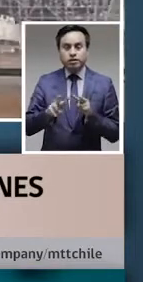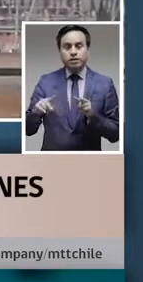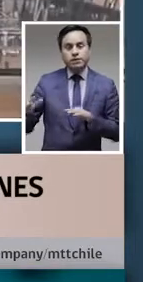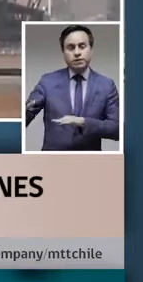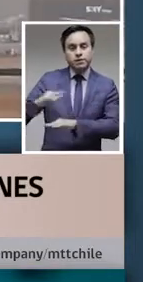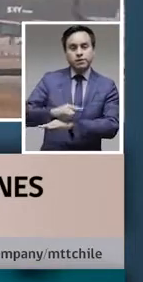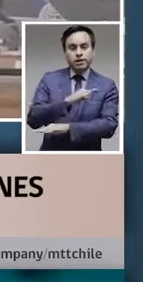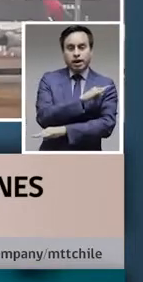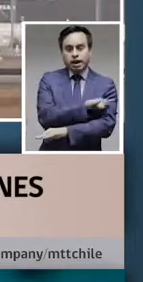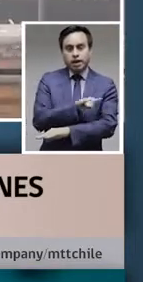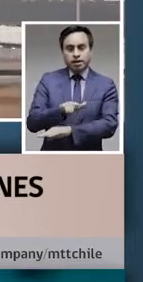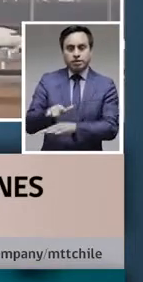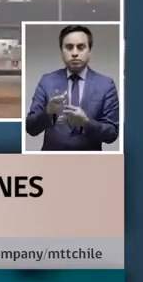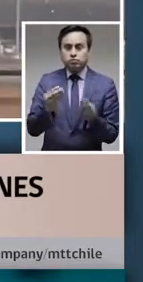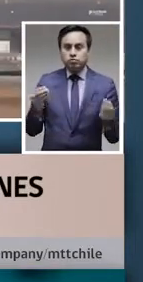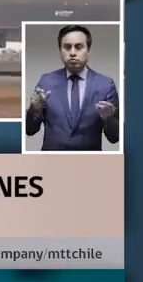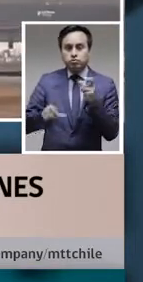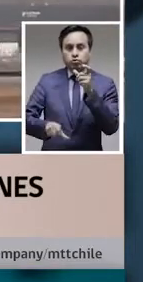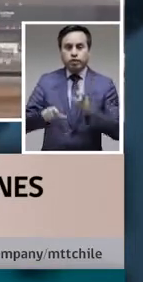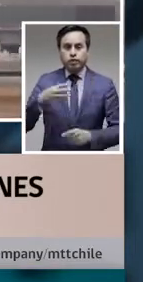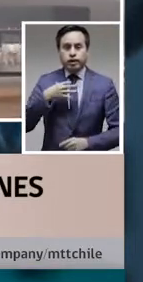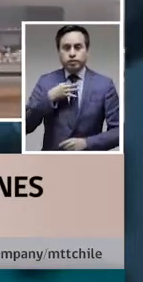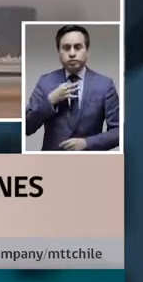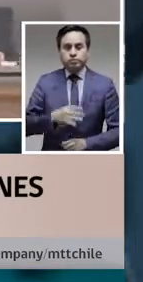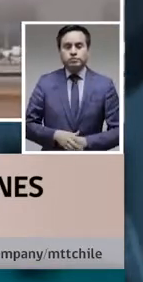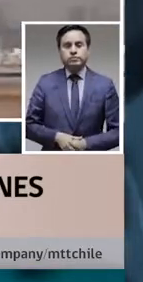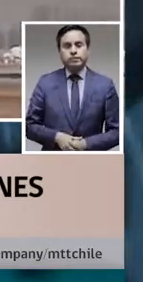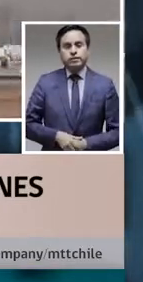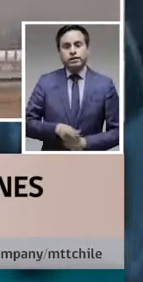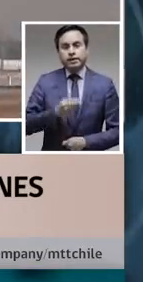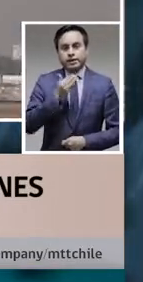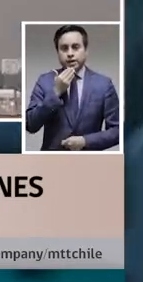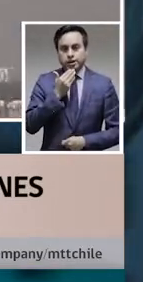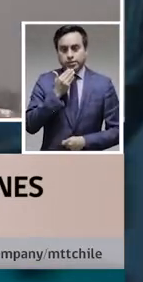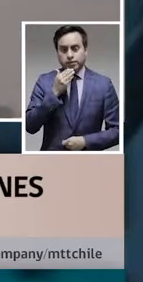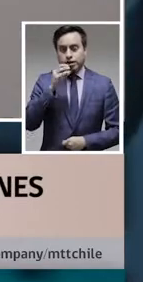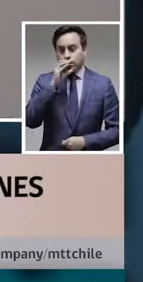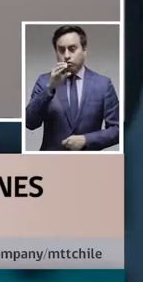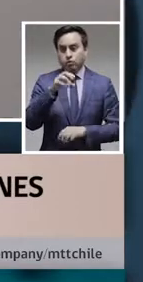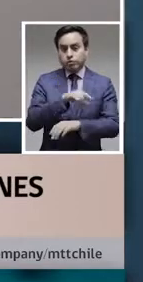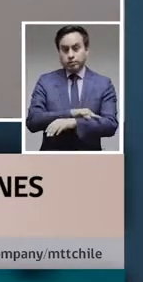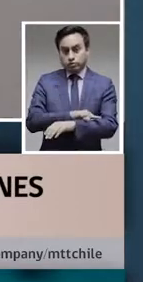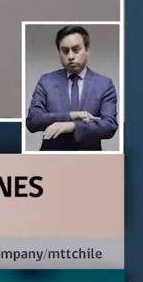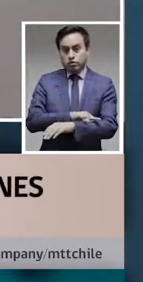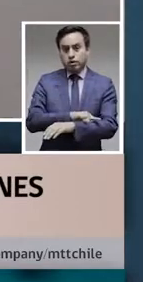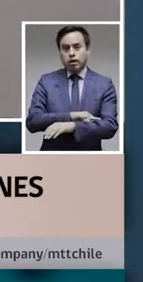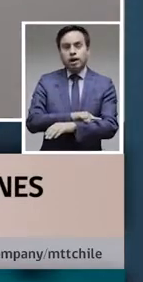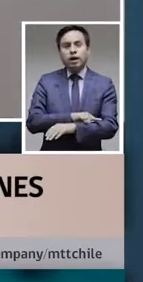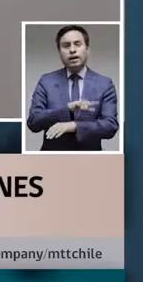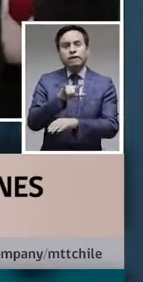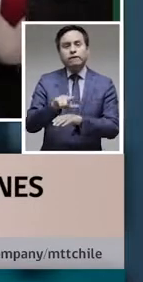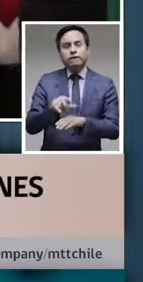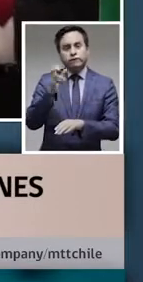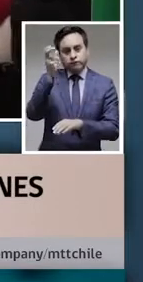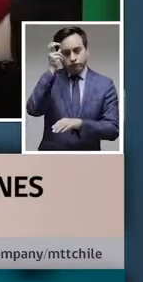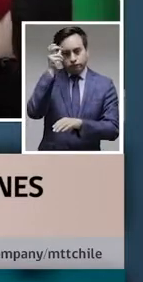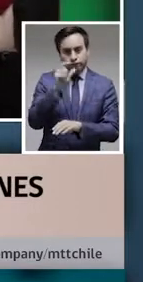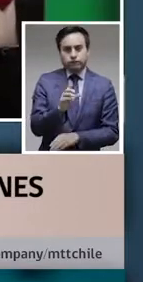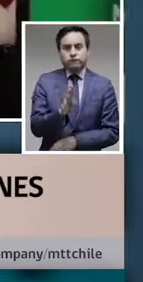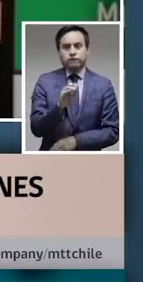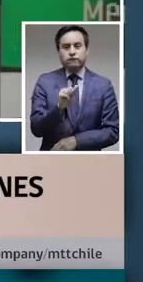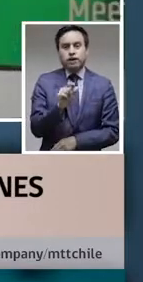los viajes a muchos ciudadanos. También entre Concepción y Balmaceda,